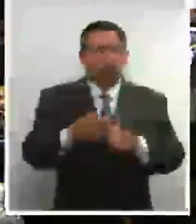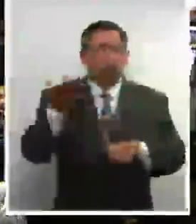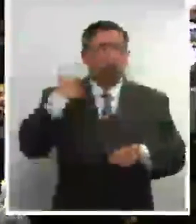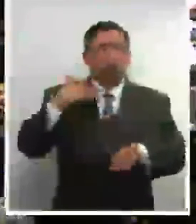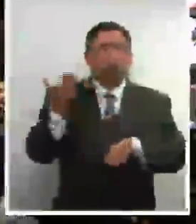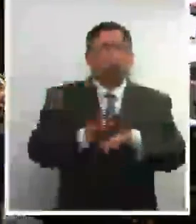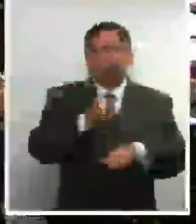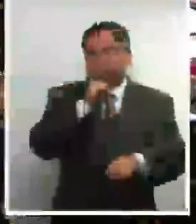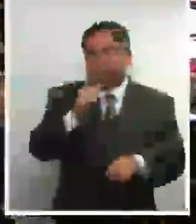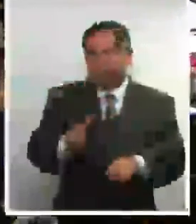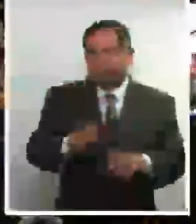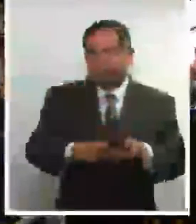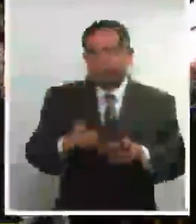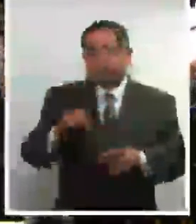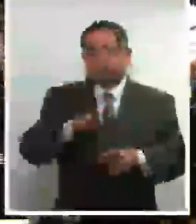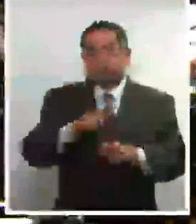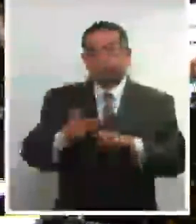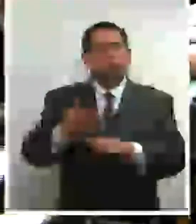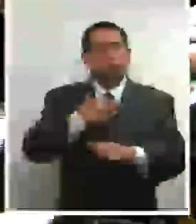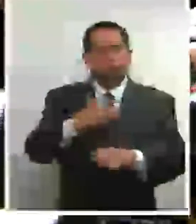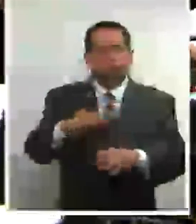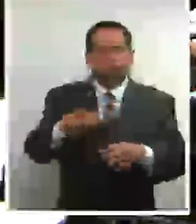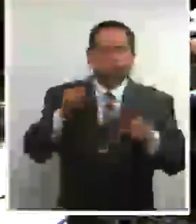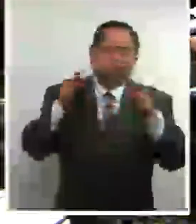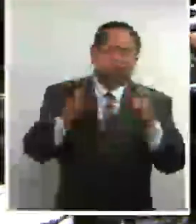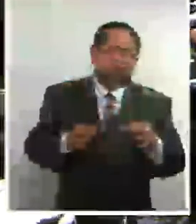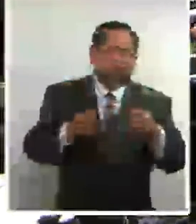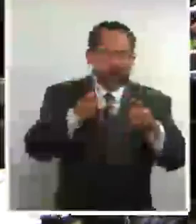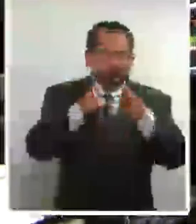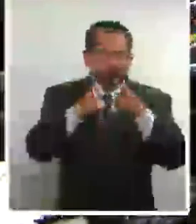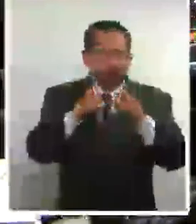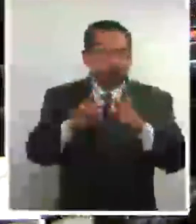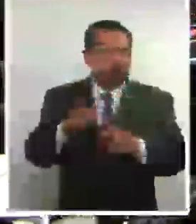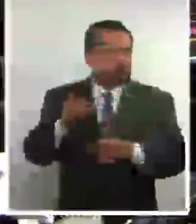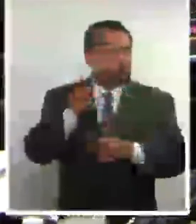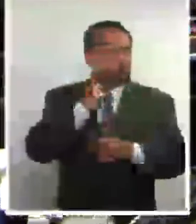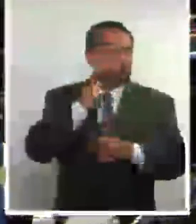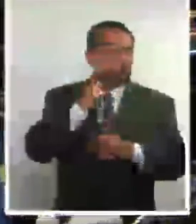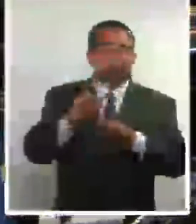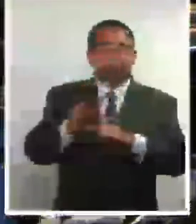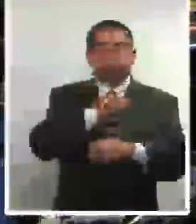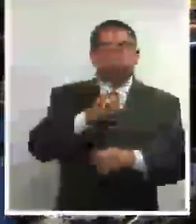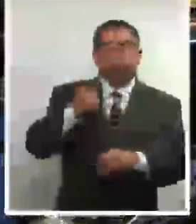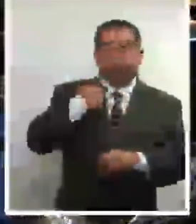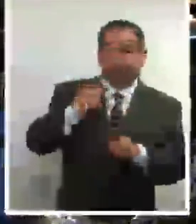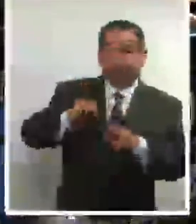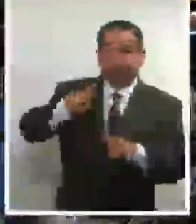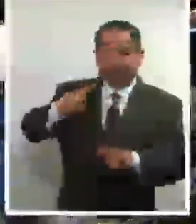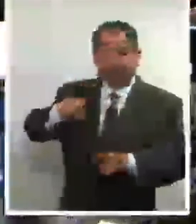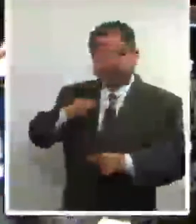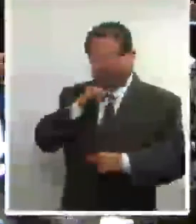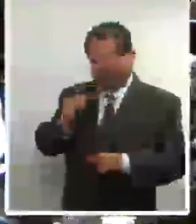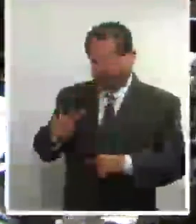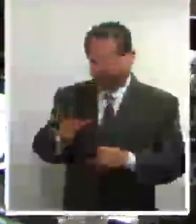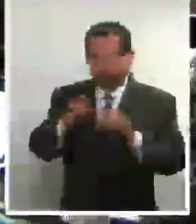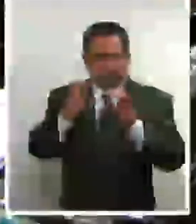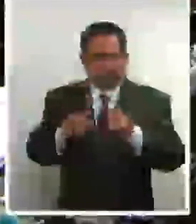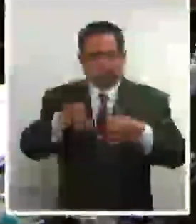por delito doloso, no haber ejercido una diputación en la legislatura,